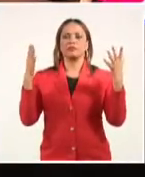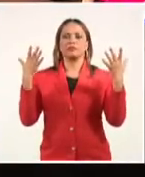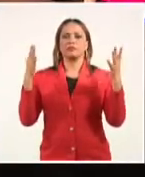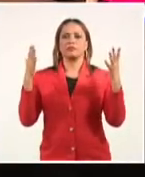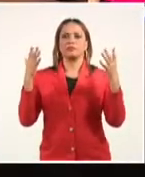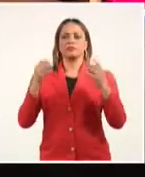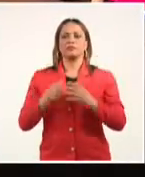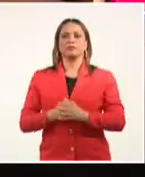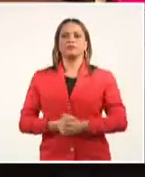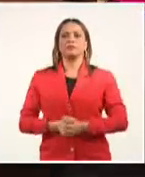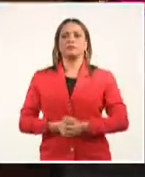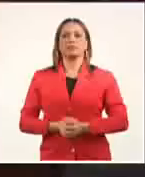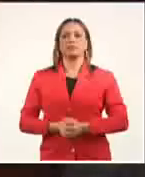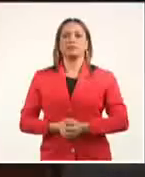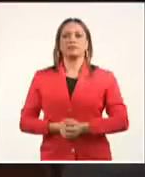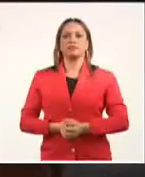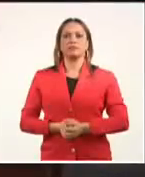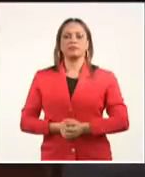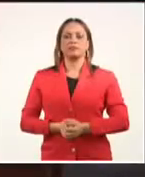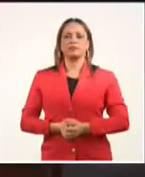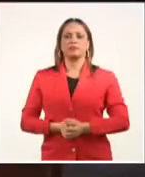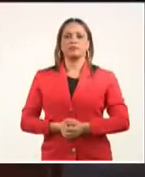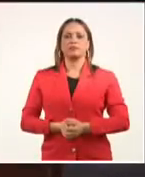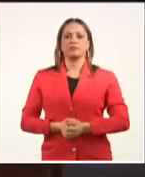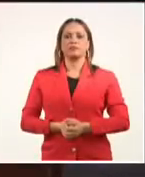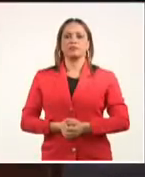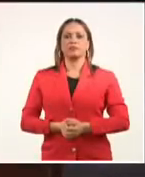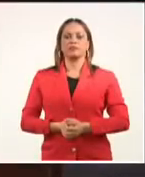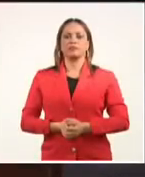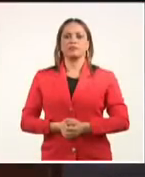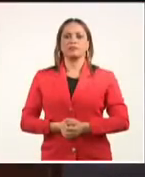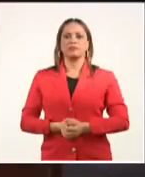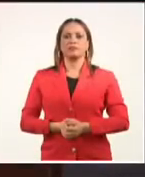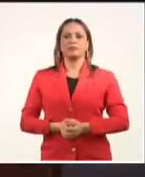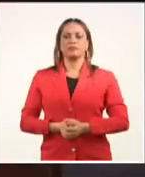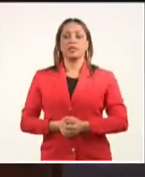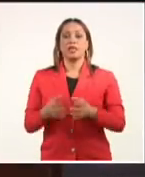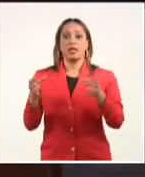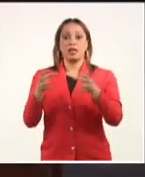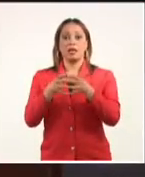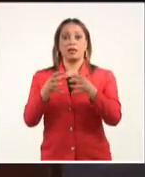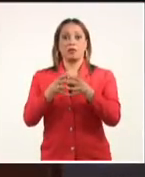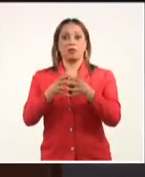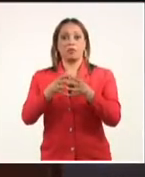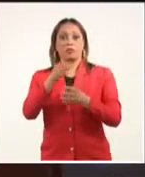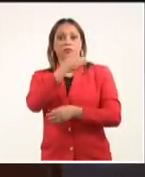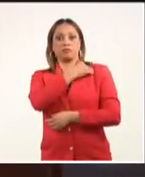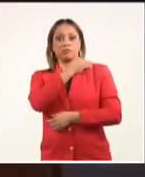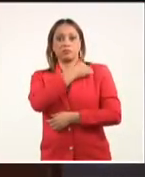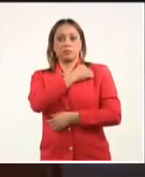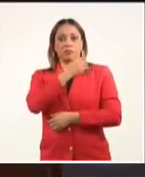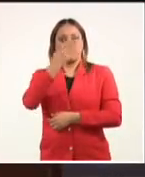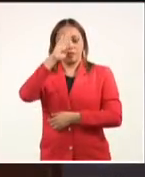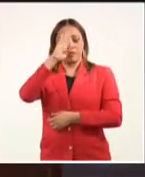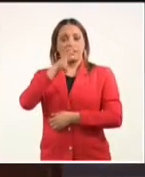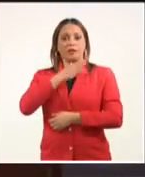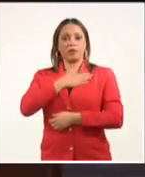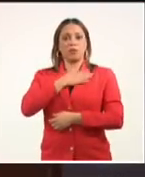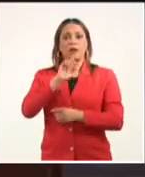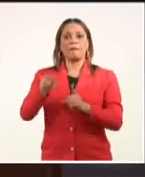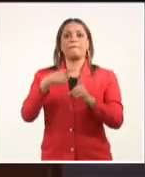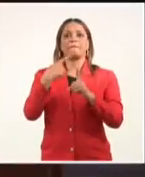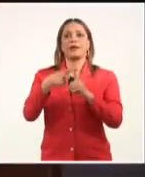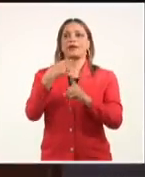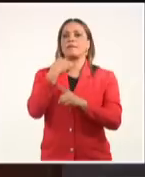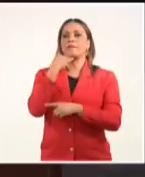En este supremo empeño, las Fuerzas Armadas Revolucionarias y el Ministerio